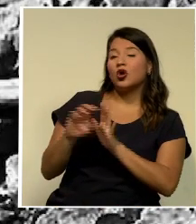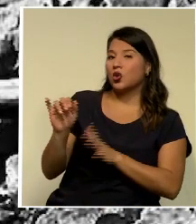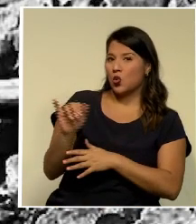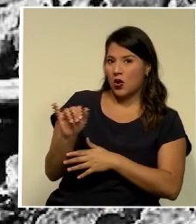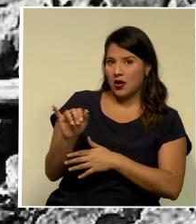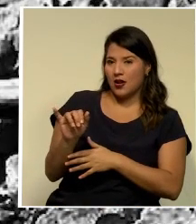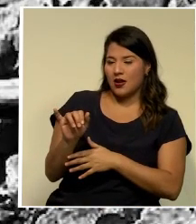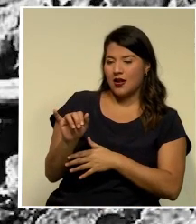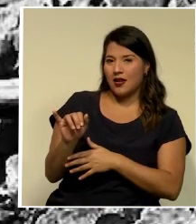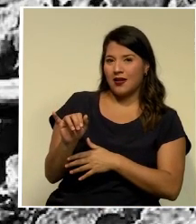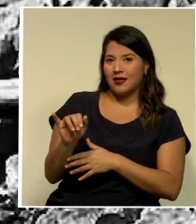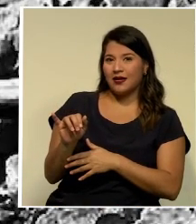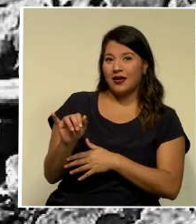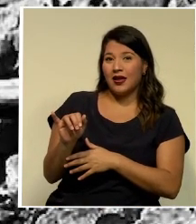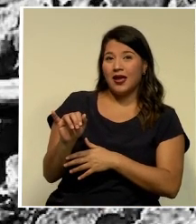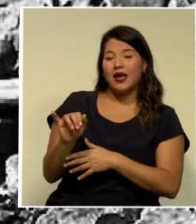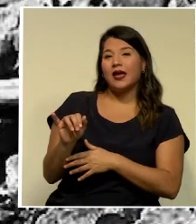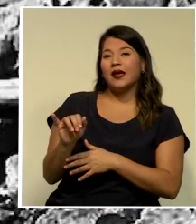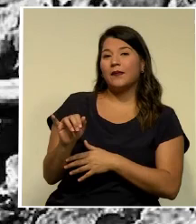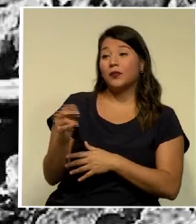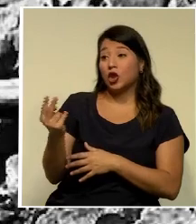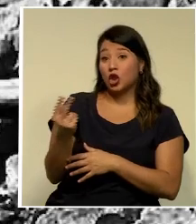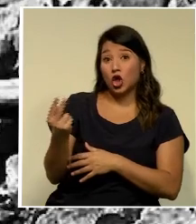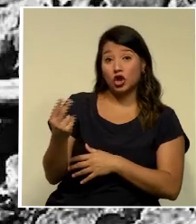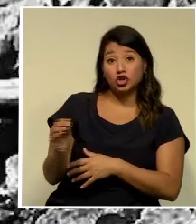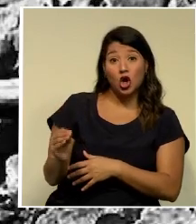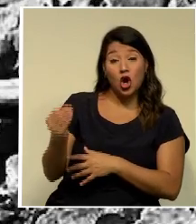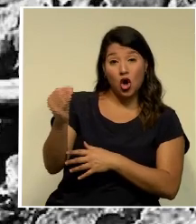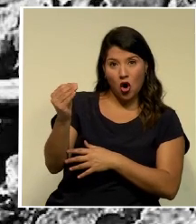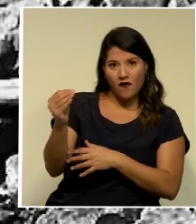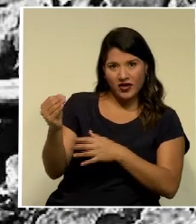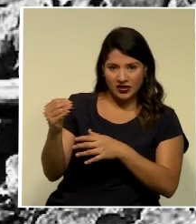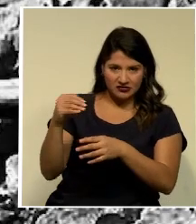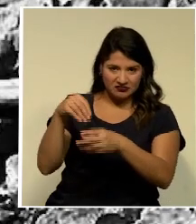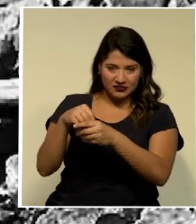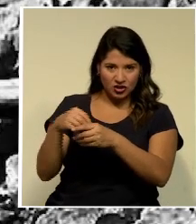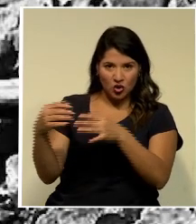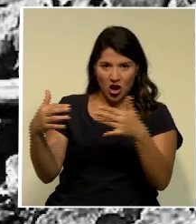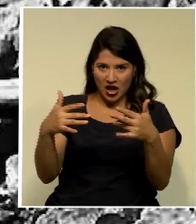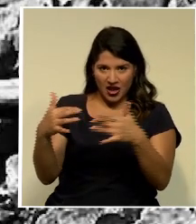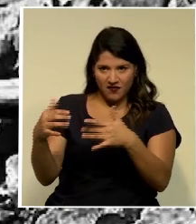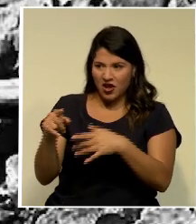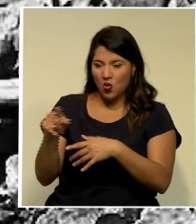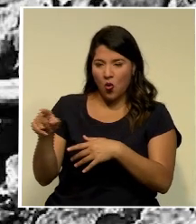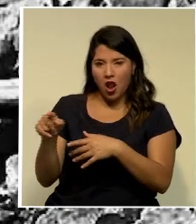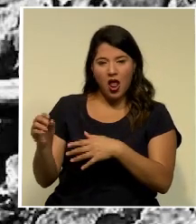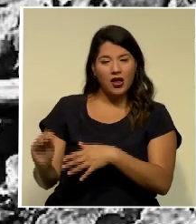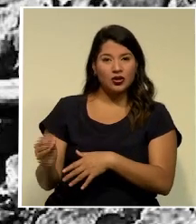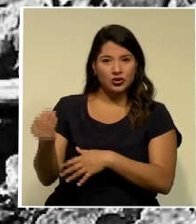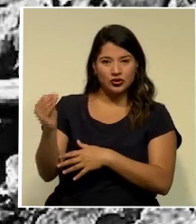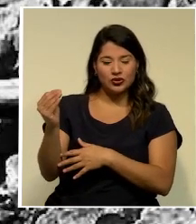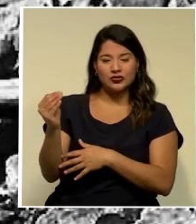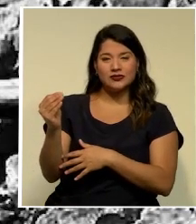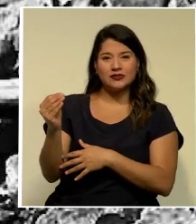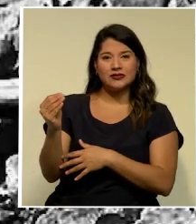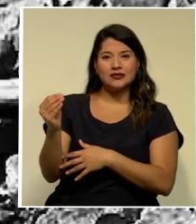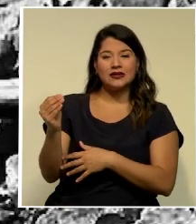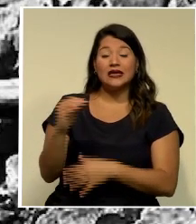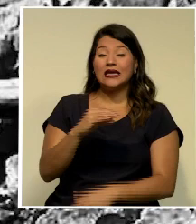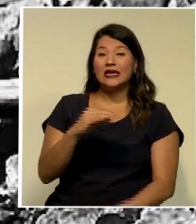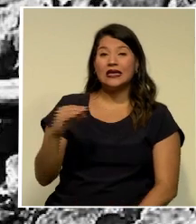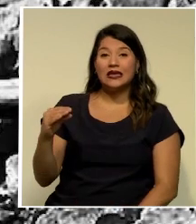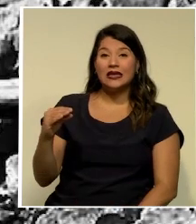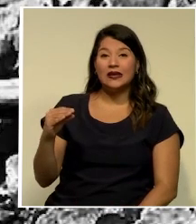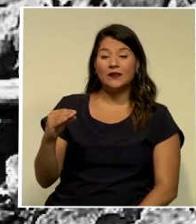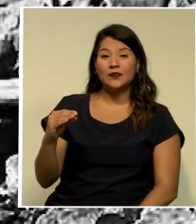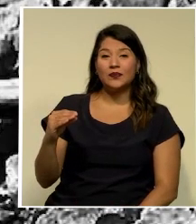estas son las que están en primer plano, son dos muchachas guerrilleras, como ves también, entre adolescentes, y